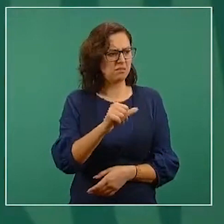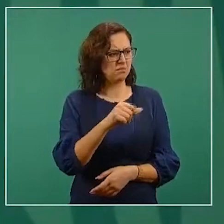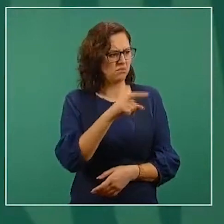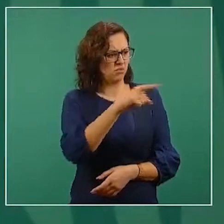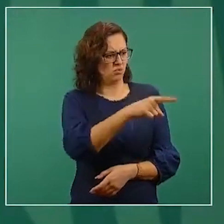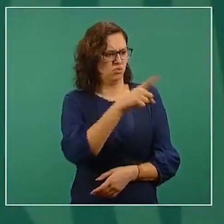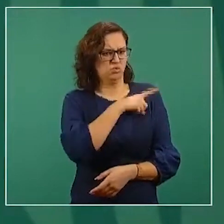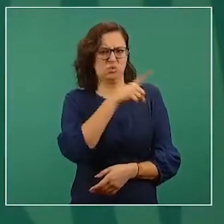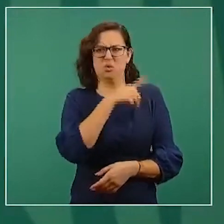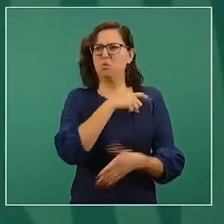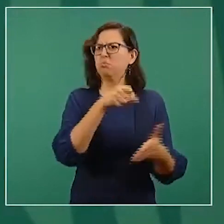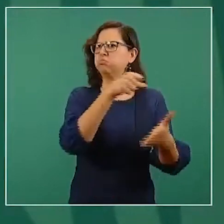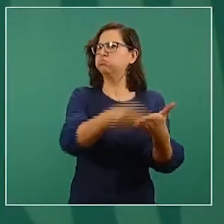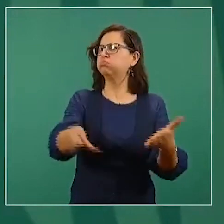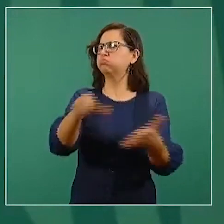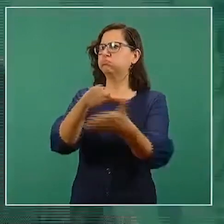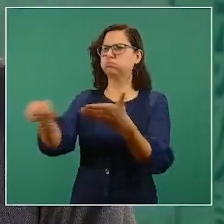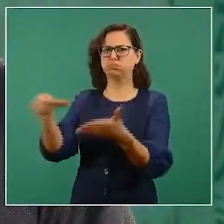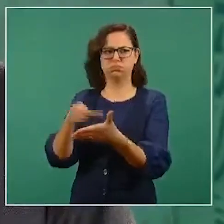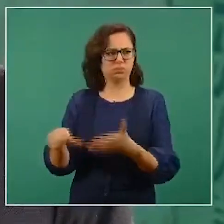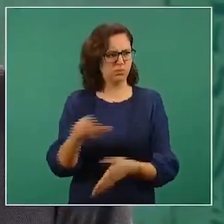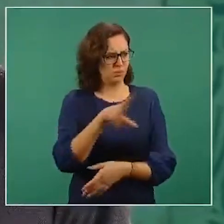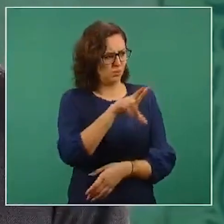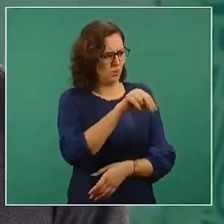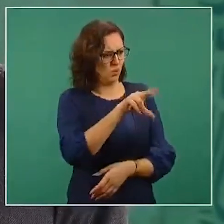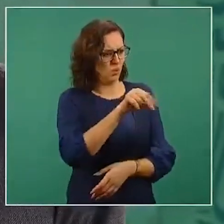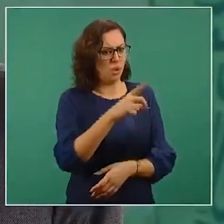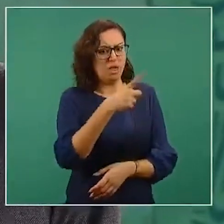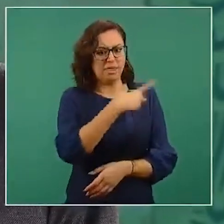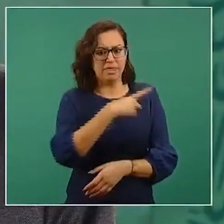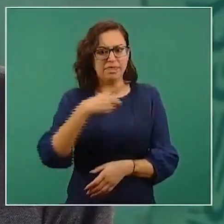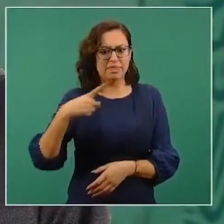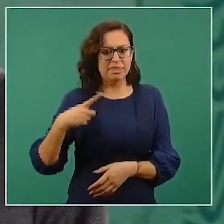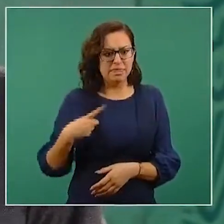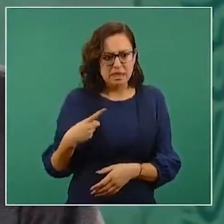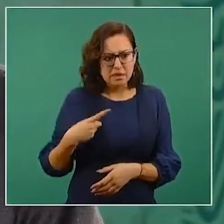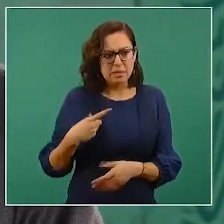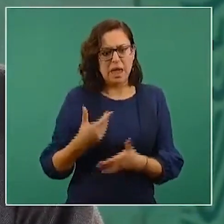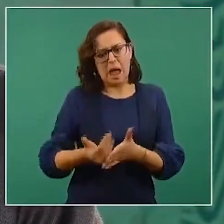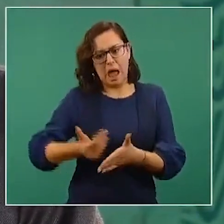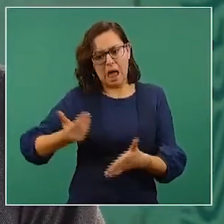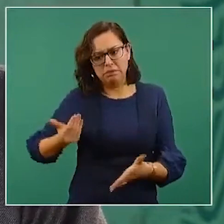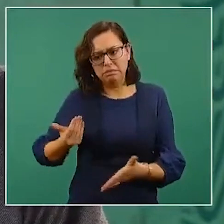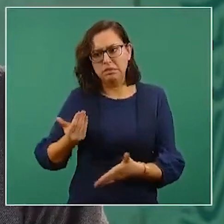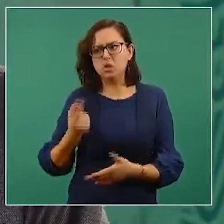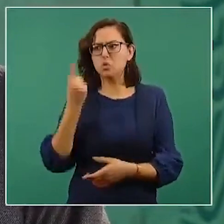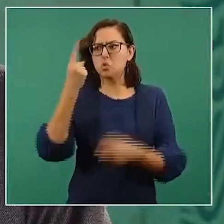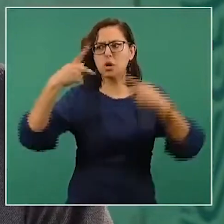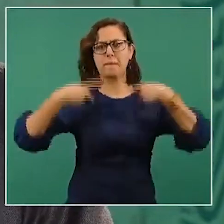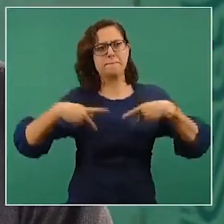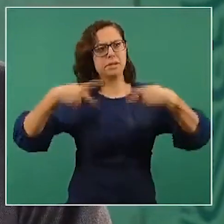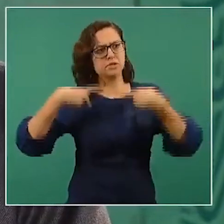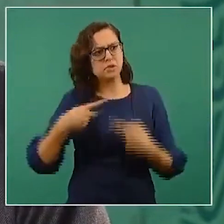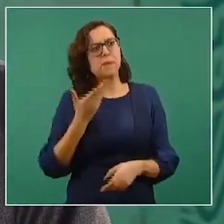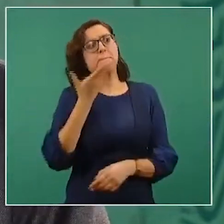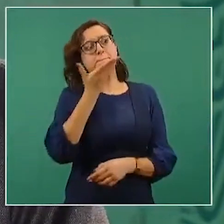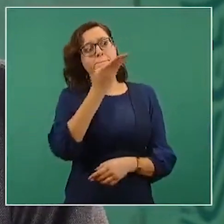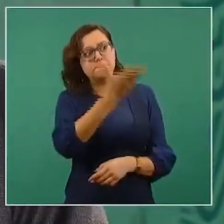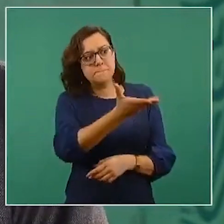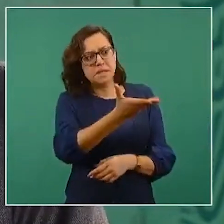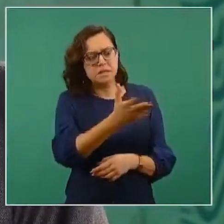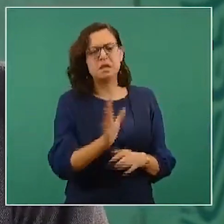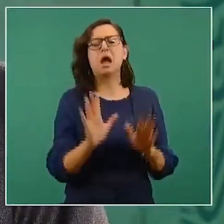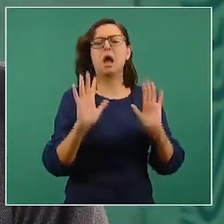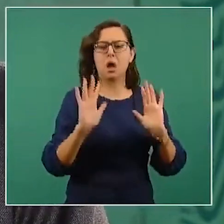aplicaba para el que solicitaba la